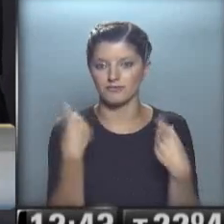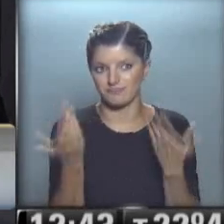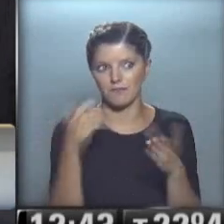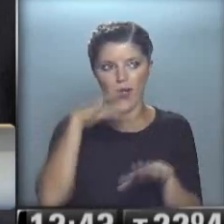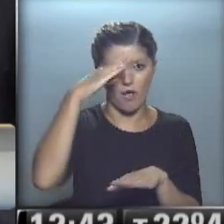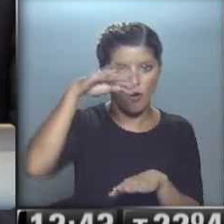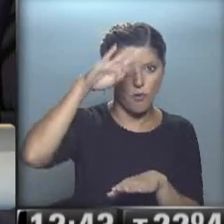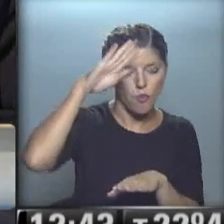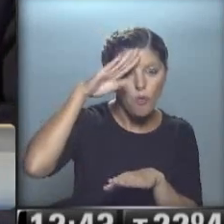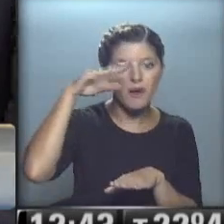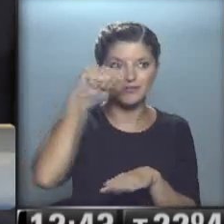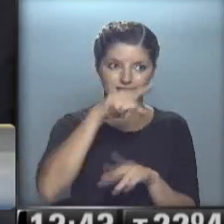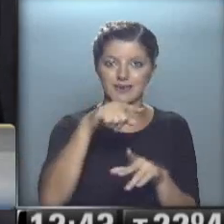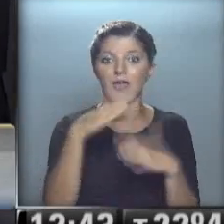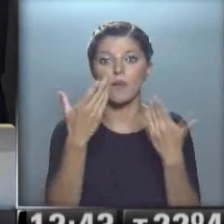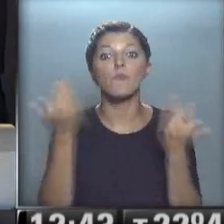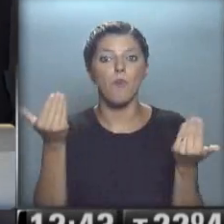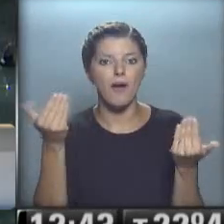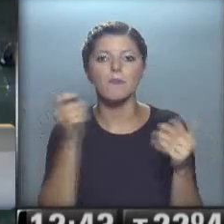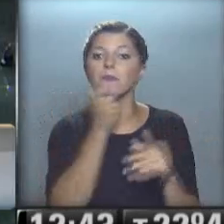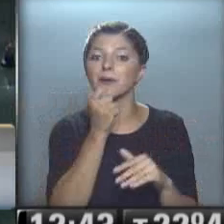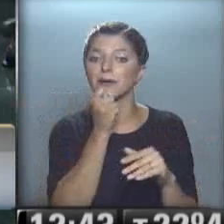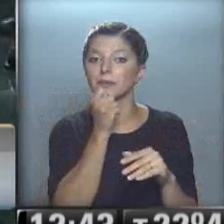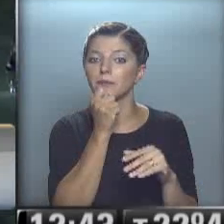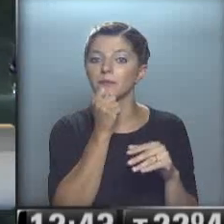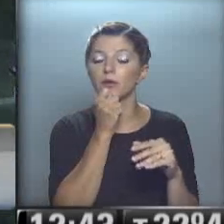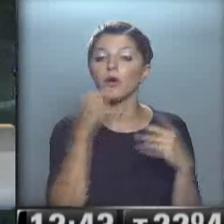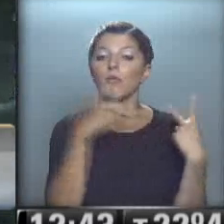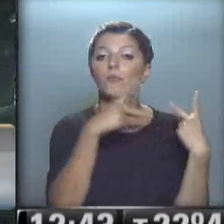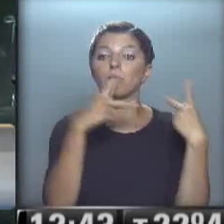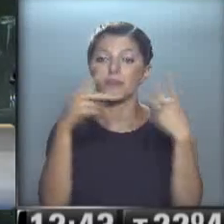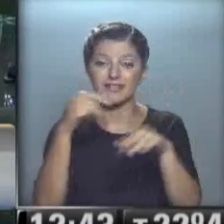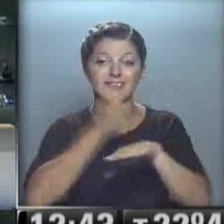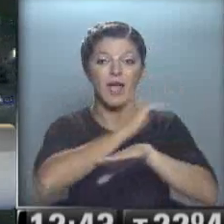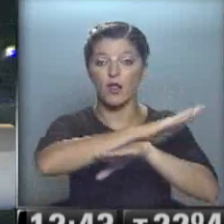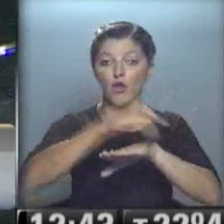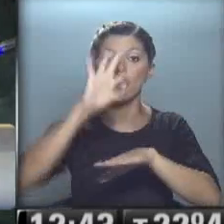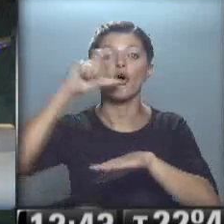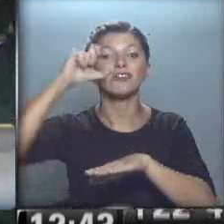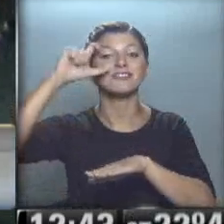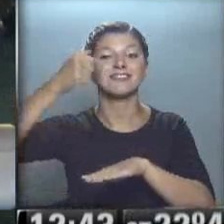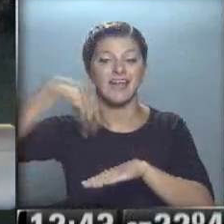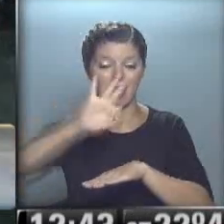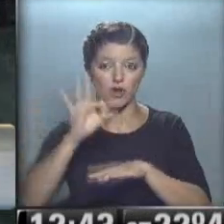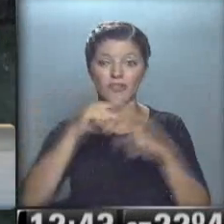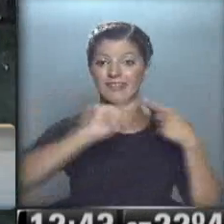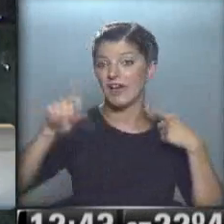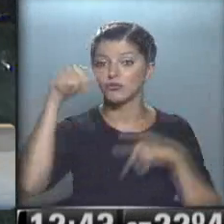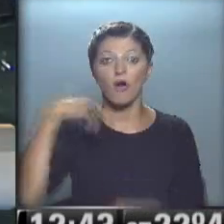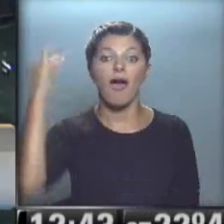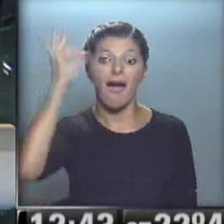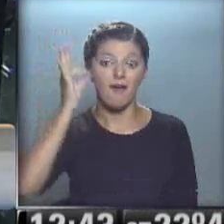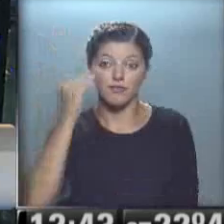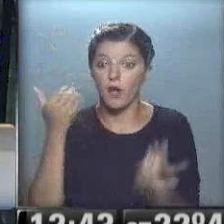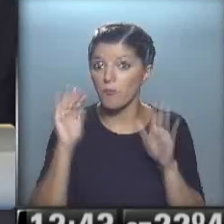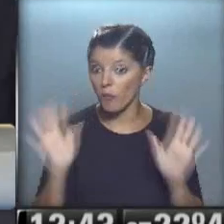aguas profundas que permitiría el transporte eh interoceánico Es decir directamente la conexión con África y